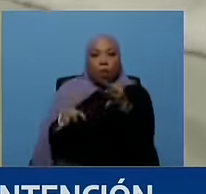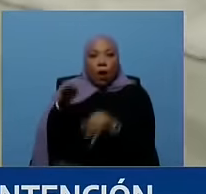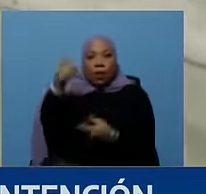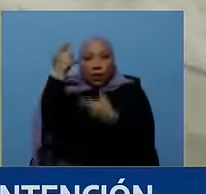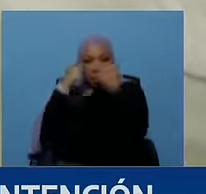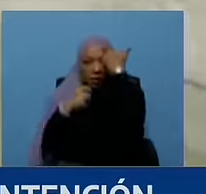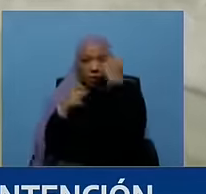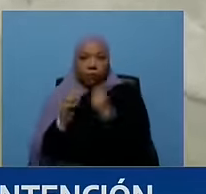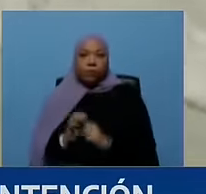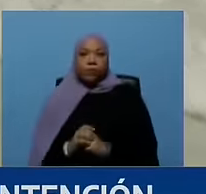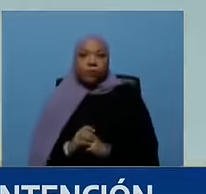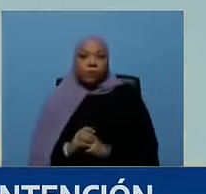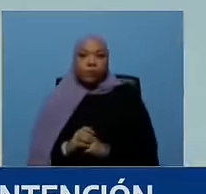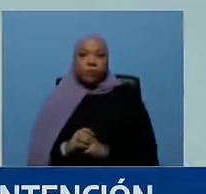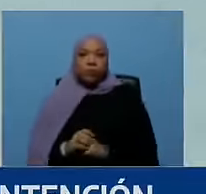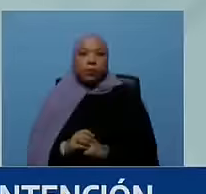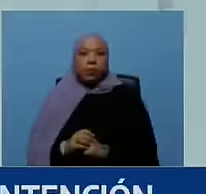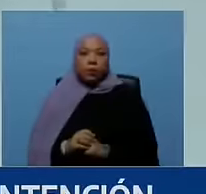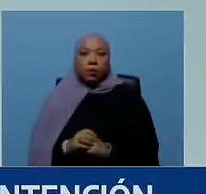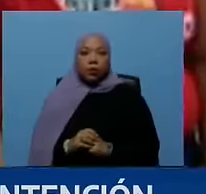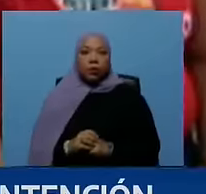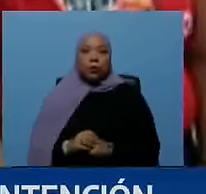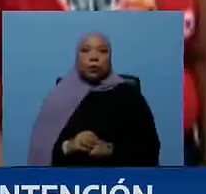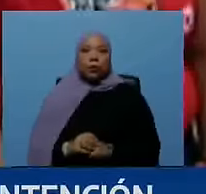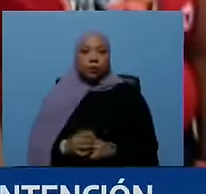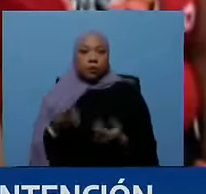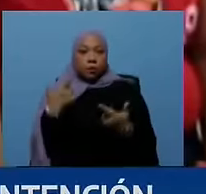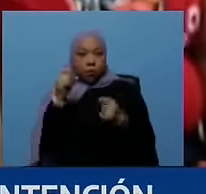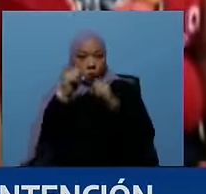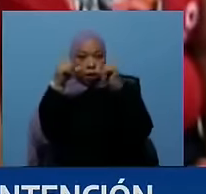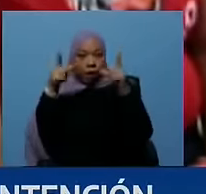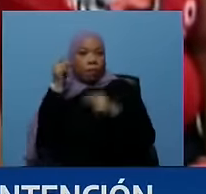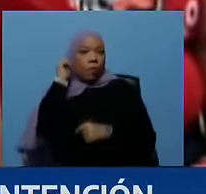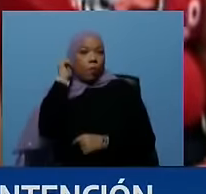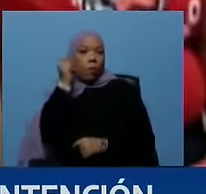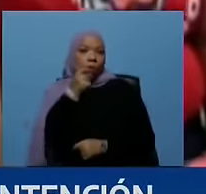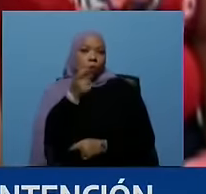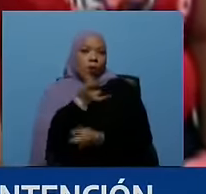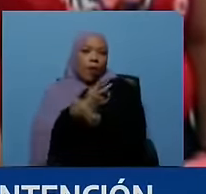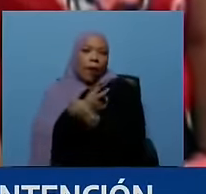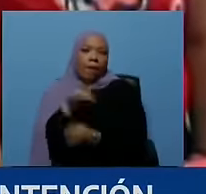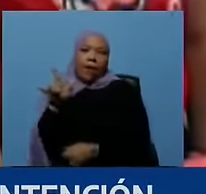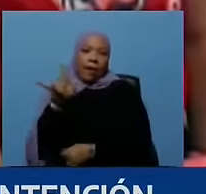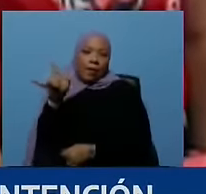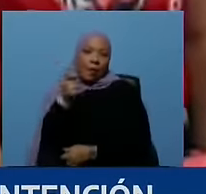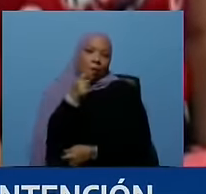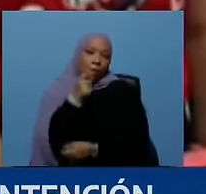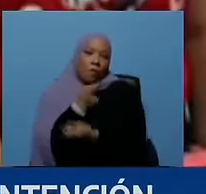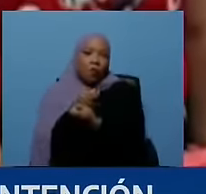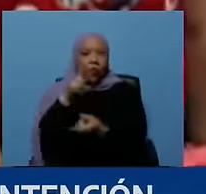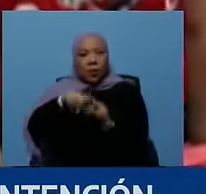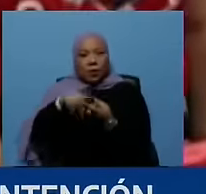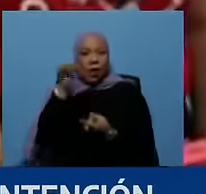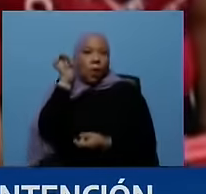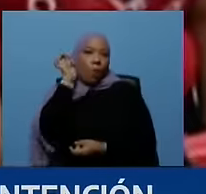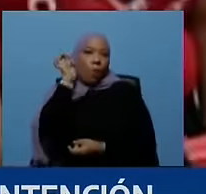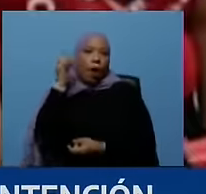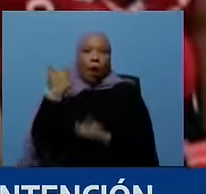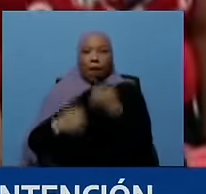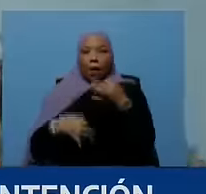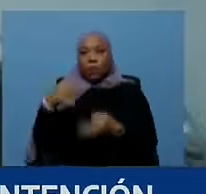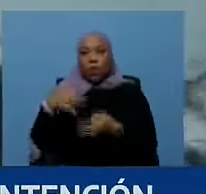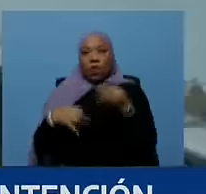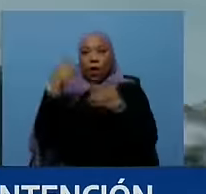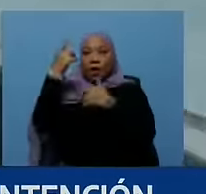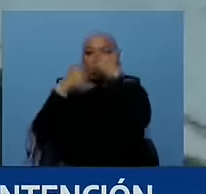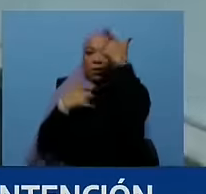así es. Y la entonces, Silvia. A Silly le corresponde. Admirada mujer y muy querida. Y ella era la abogada de Chávez